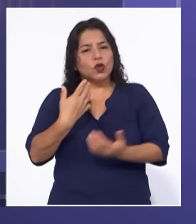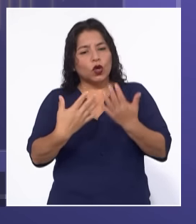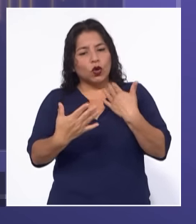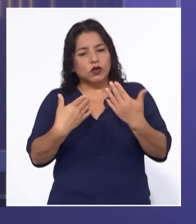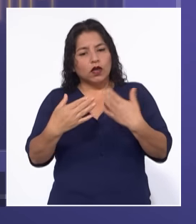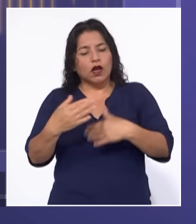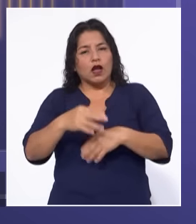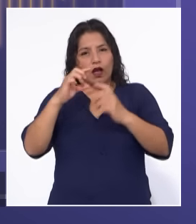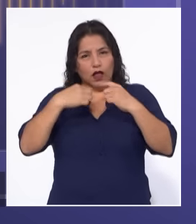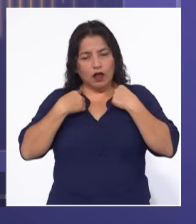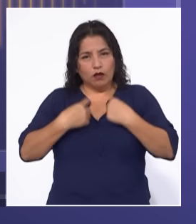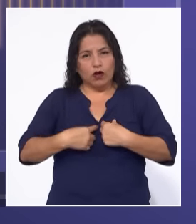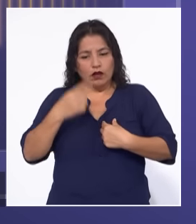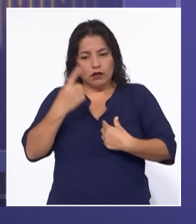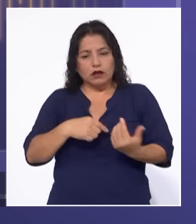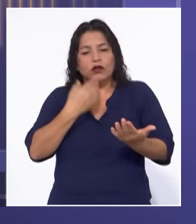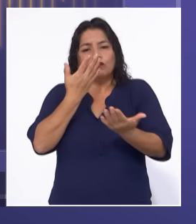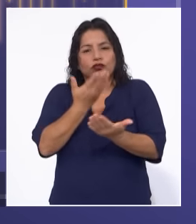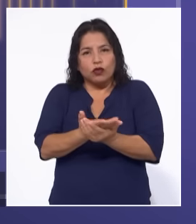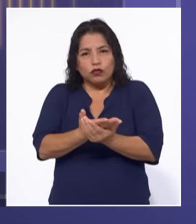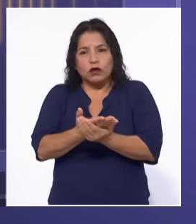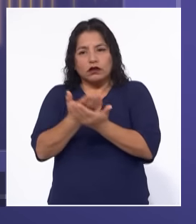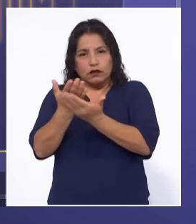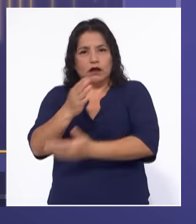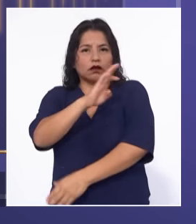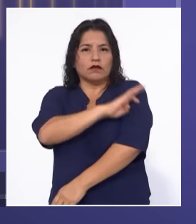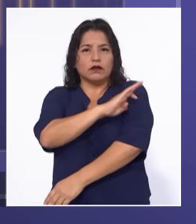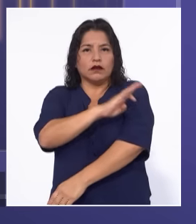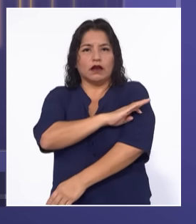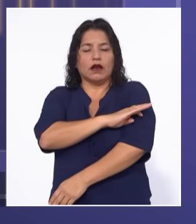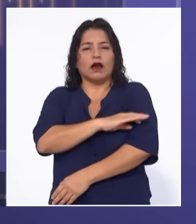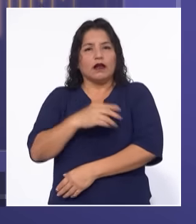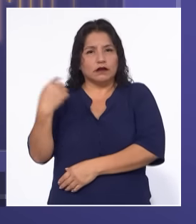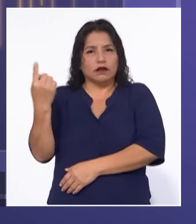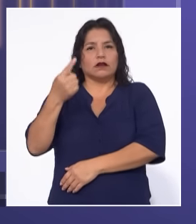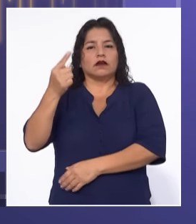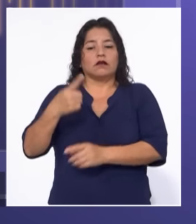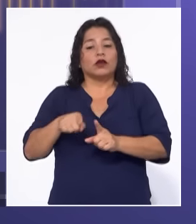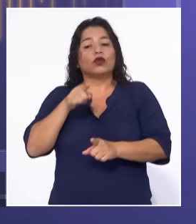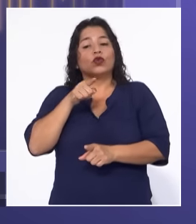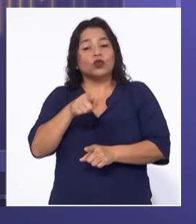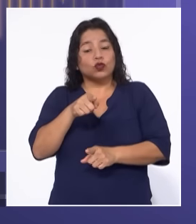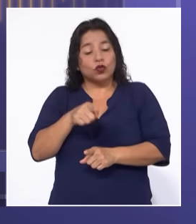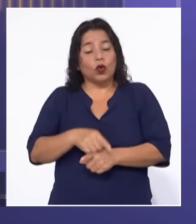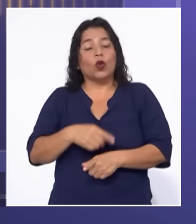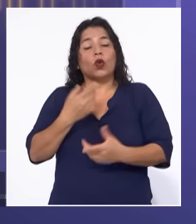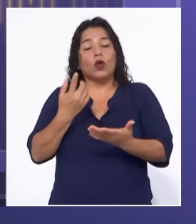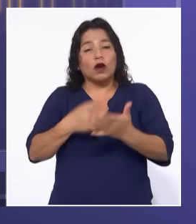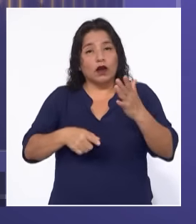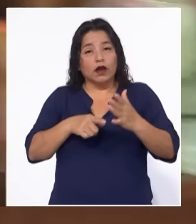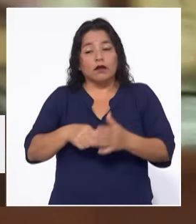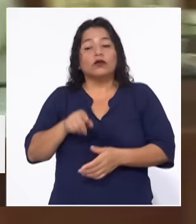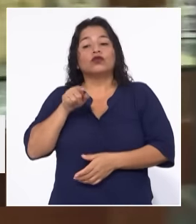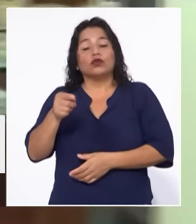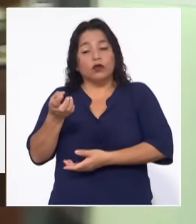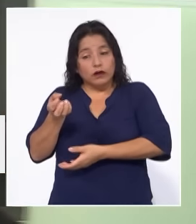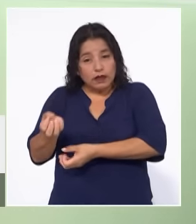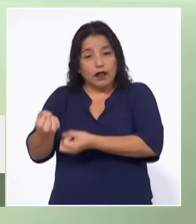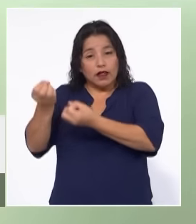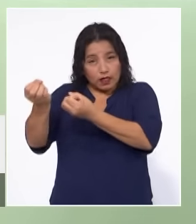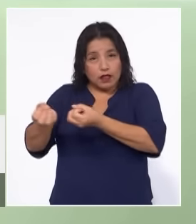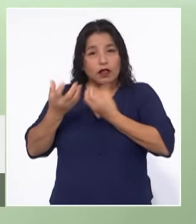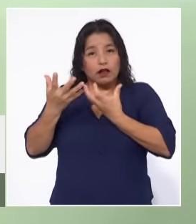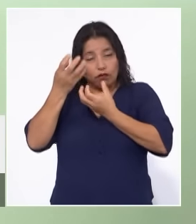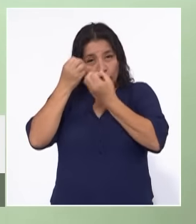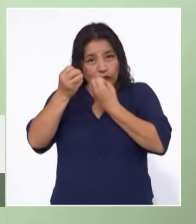Marco Guamán para que haga tu propuesta con la fiscal de la Nación. Pero eso sí, tú vas a ser nuestros ojos y oídos en el EFICOT". El grupo